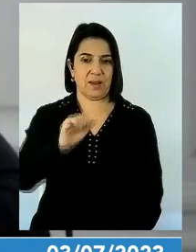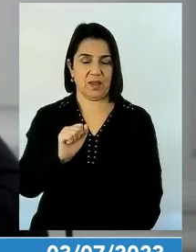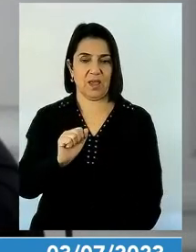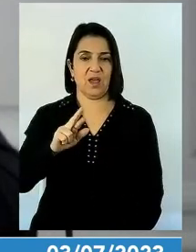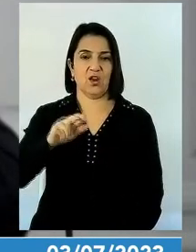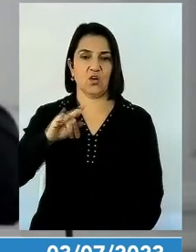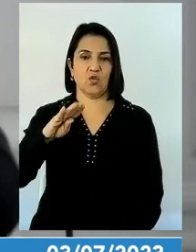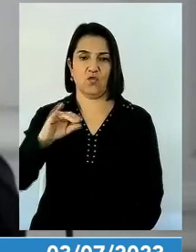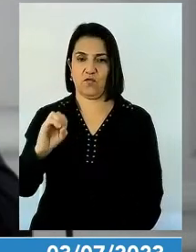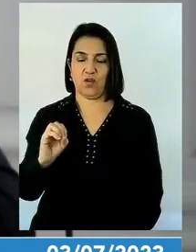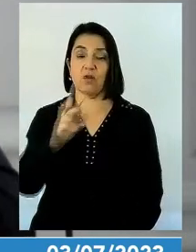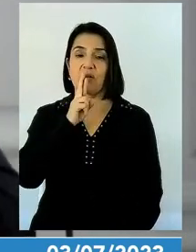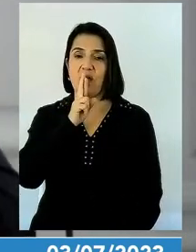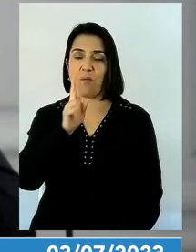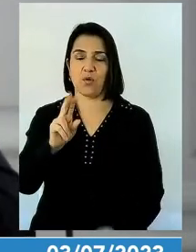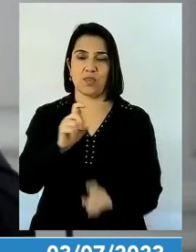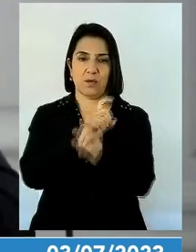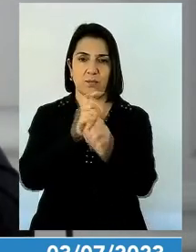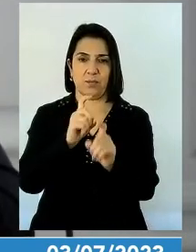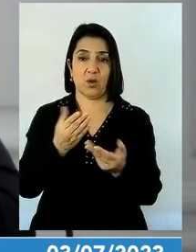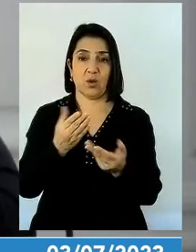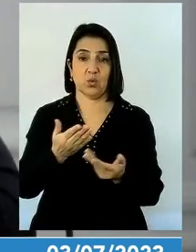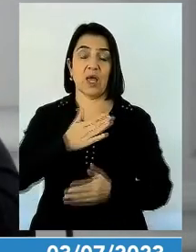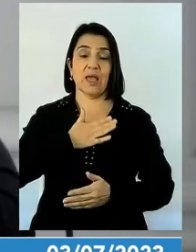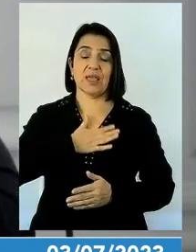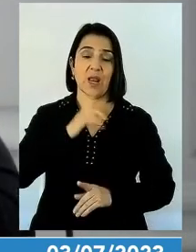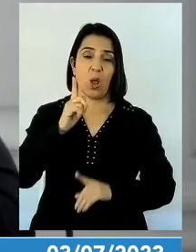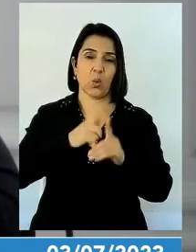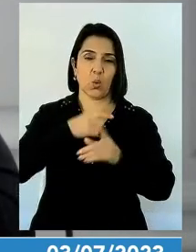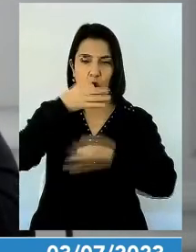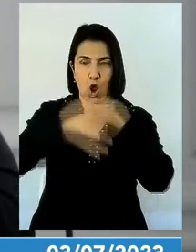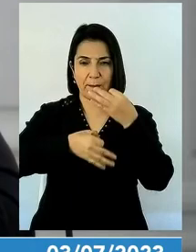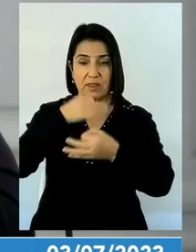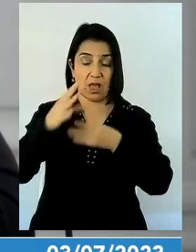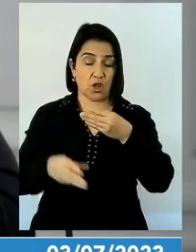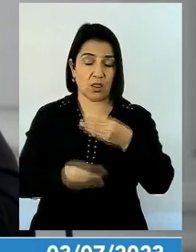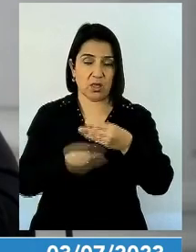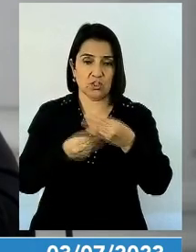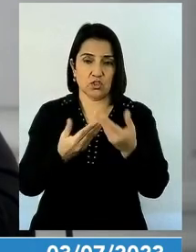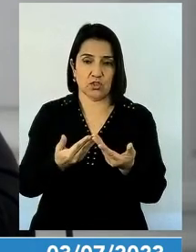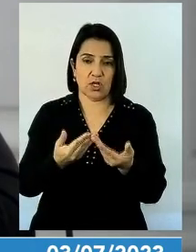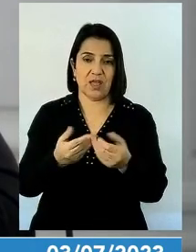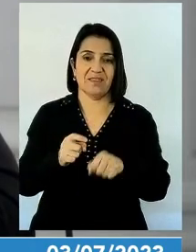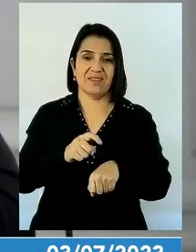las preguntas y si quiere hacer algún comentario adicional, tiene hasta 9 minutos.